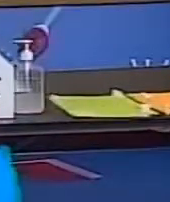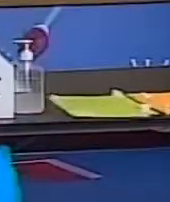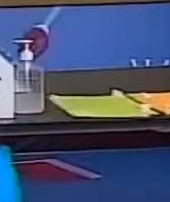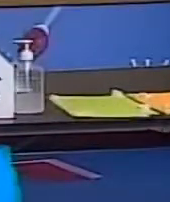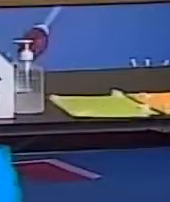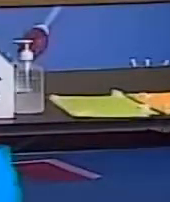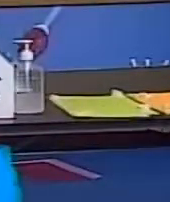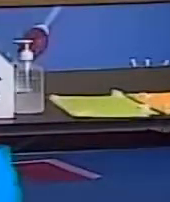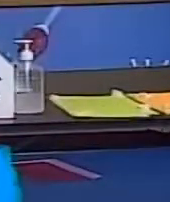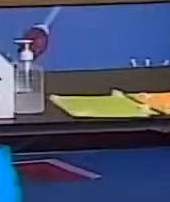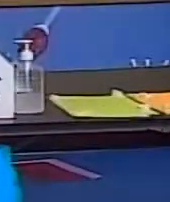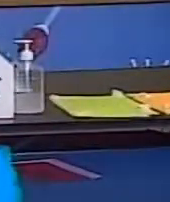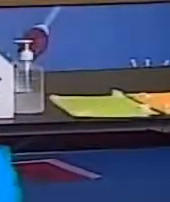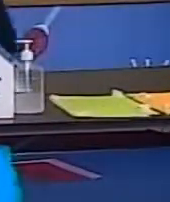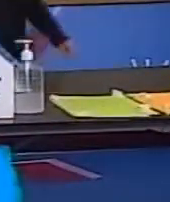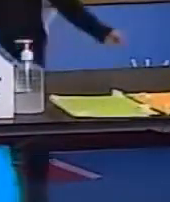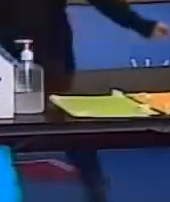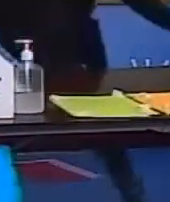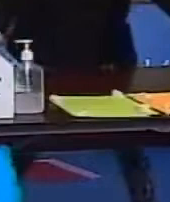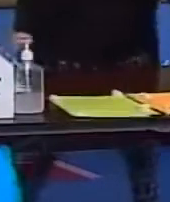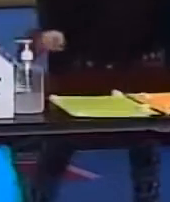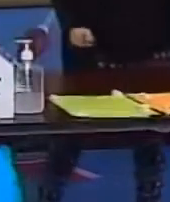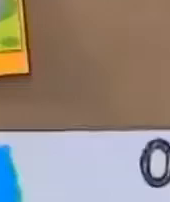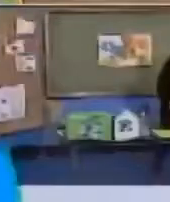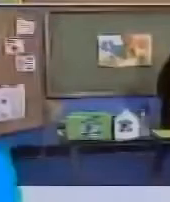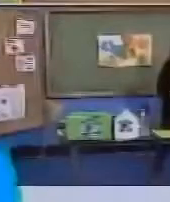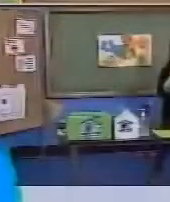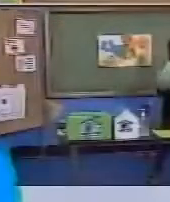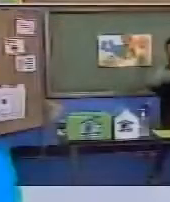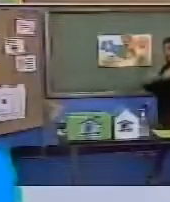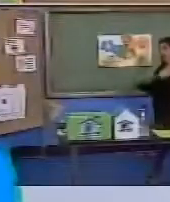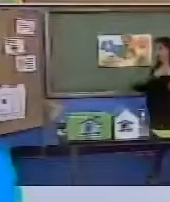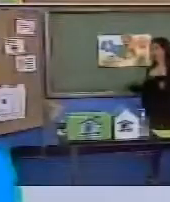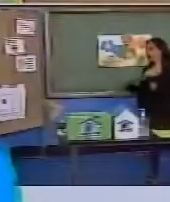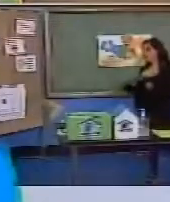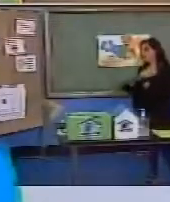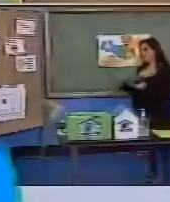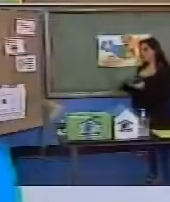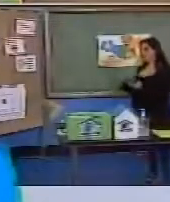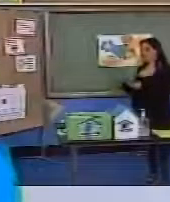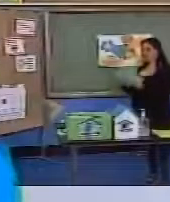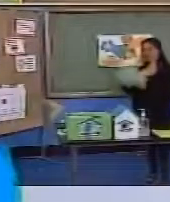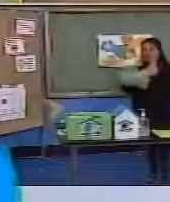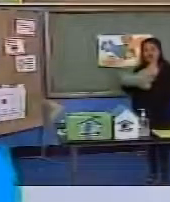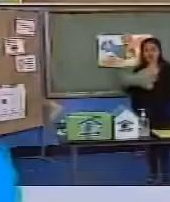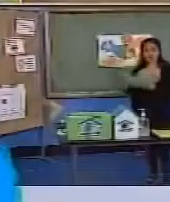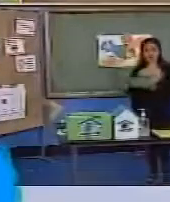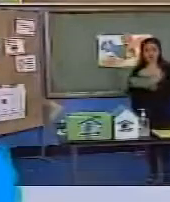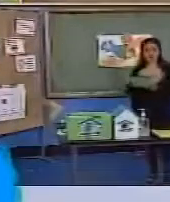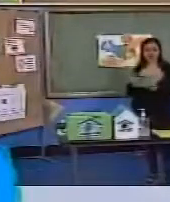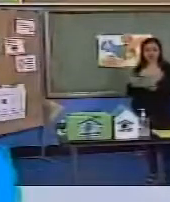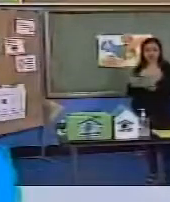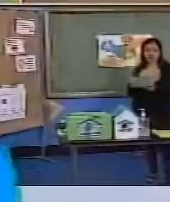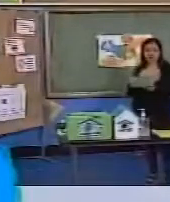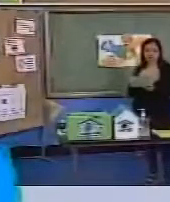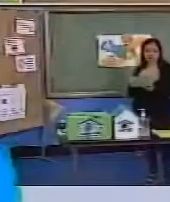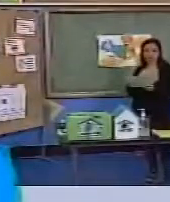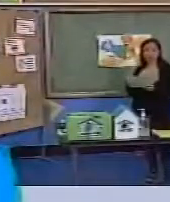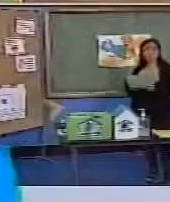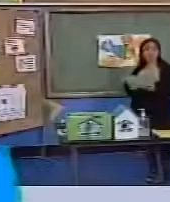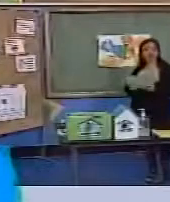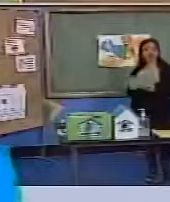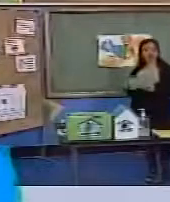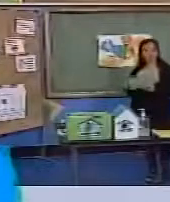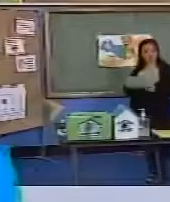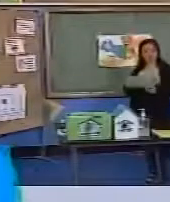la vista. Y la última. Una señora muy aseñorada, que lo escucha todo